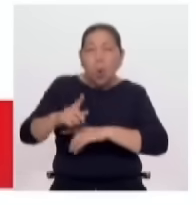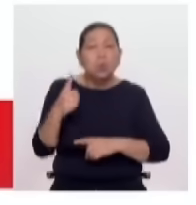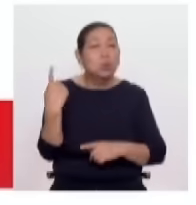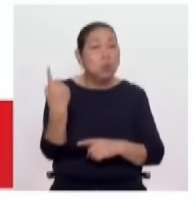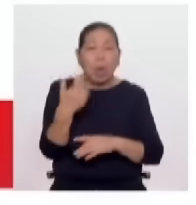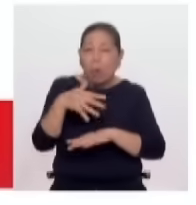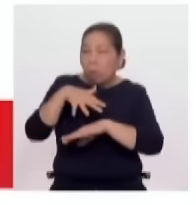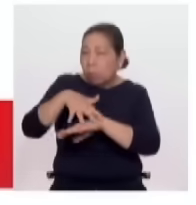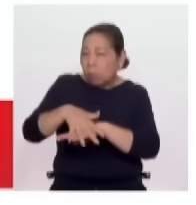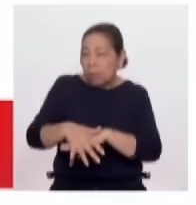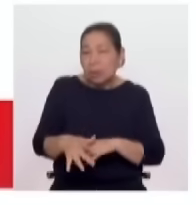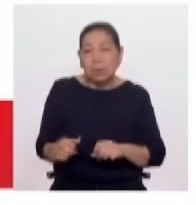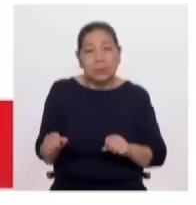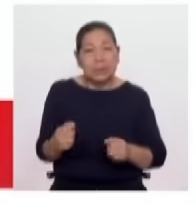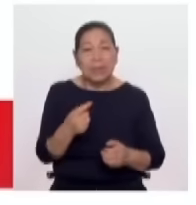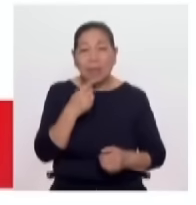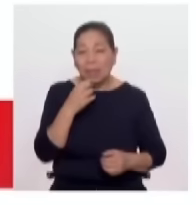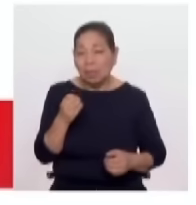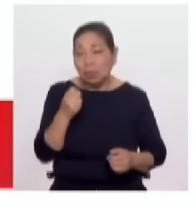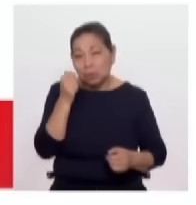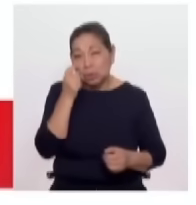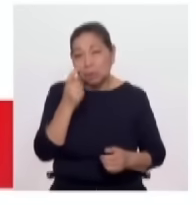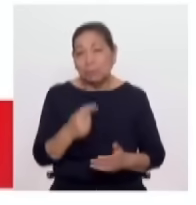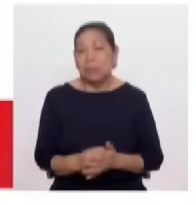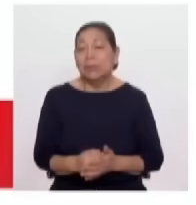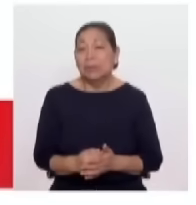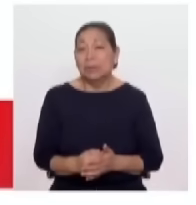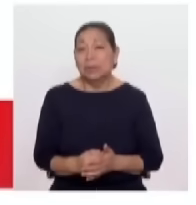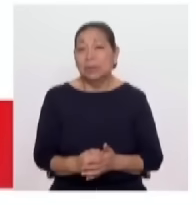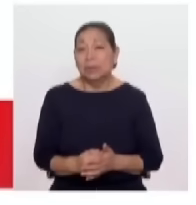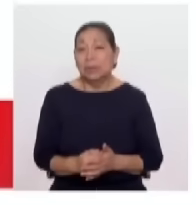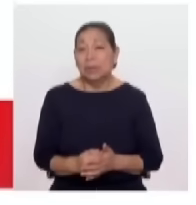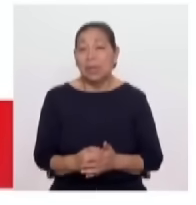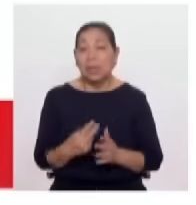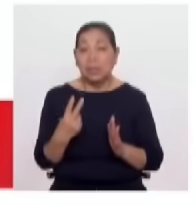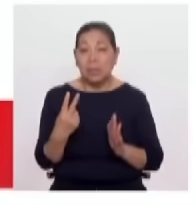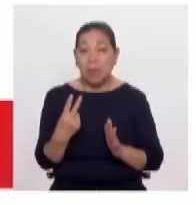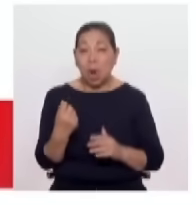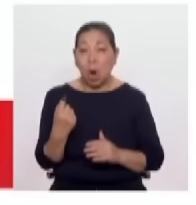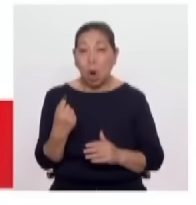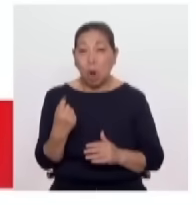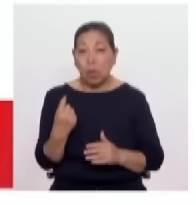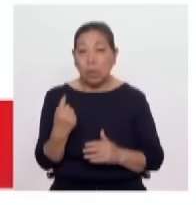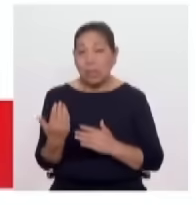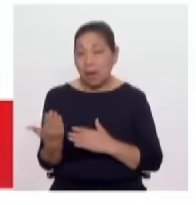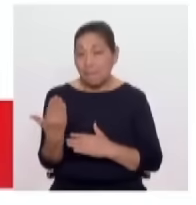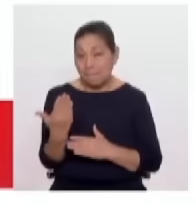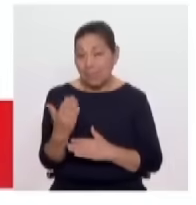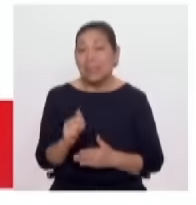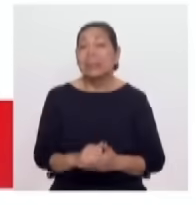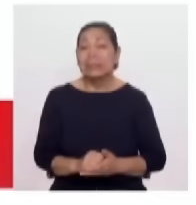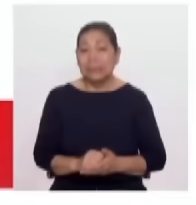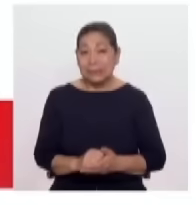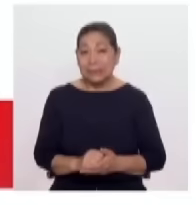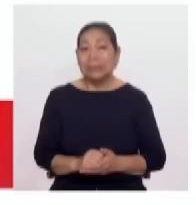movimiento telúrico que nos ha sorprendido a todos a las 7:11 de la mañana,